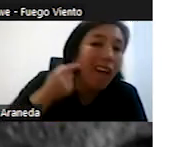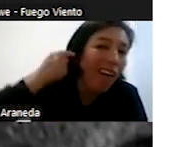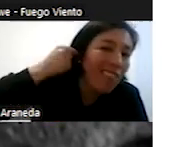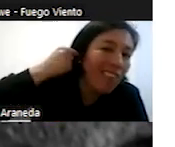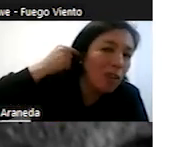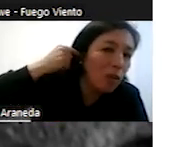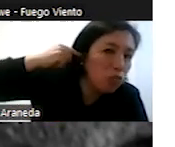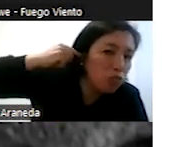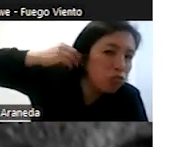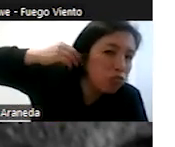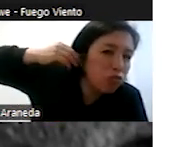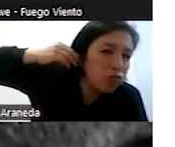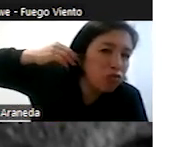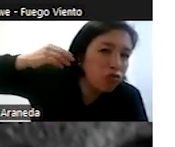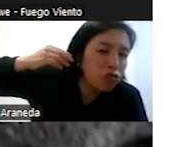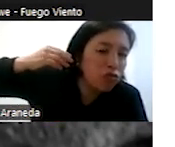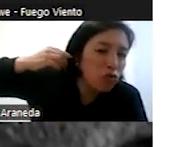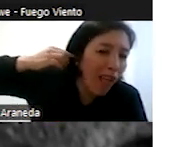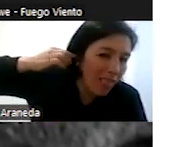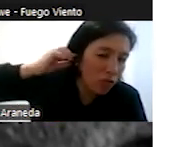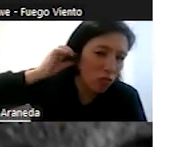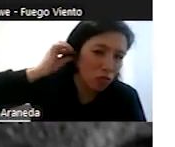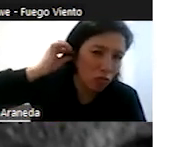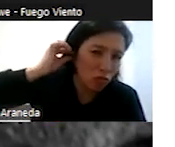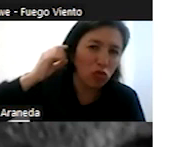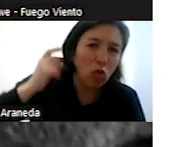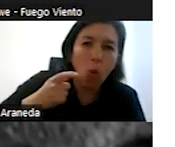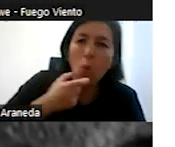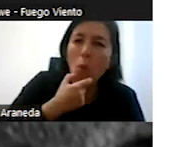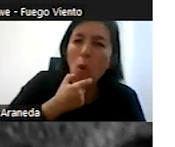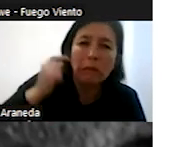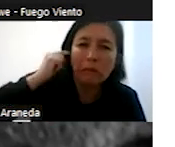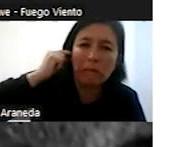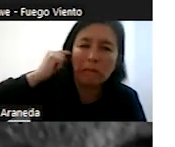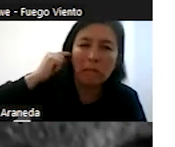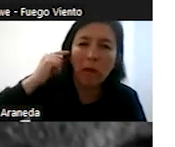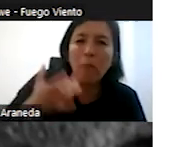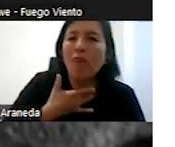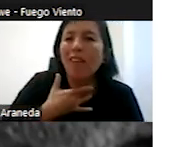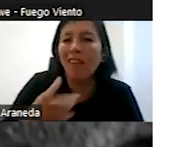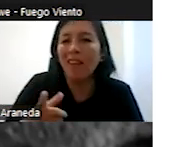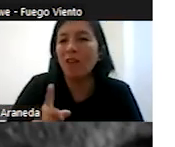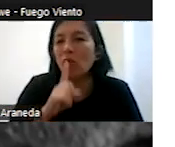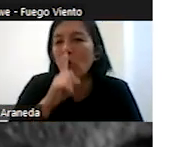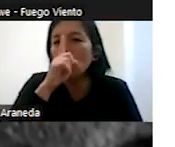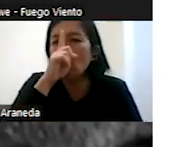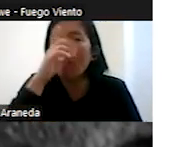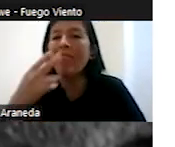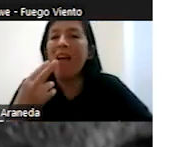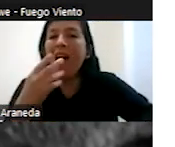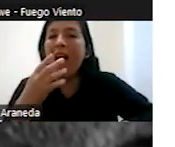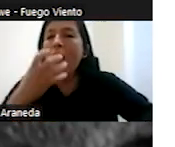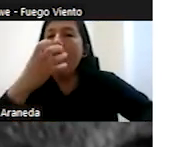externo, que se piensa que está vinculado con las actividades de buceo, con las actividades